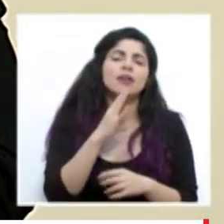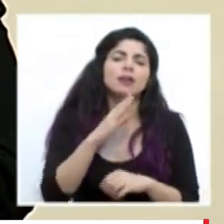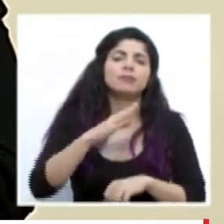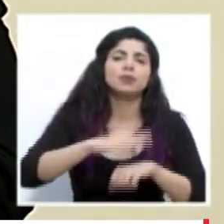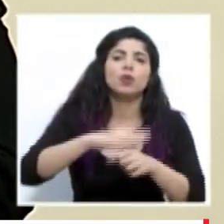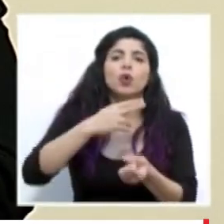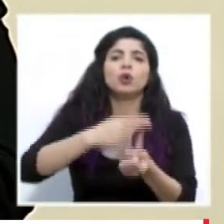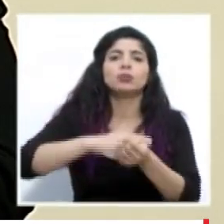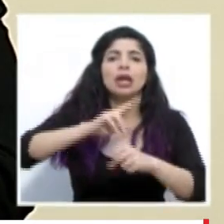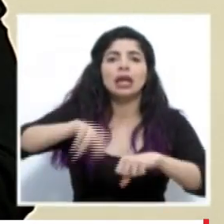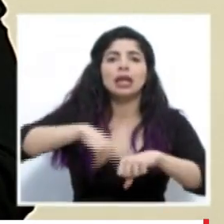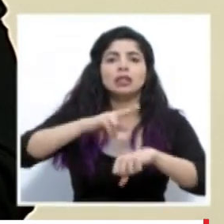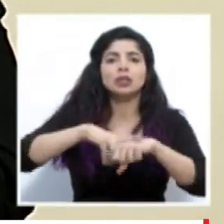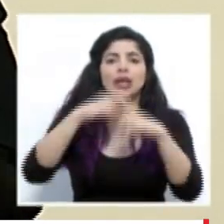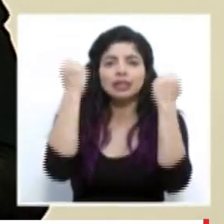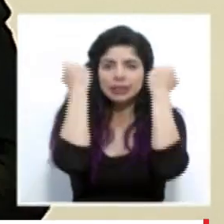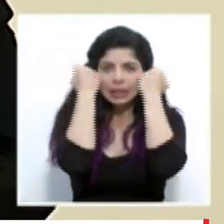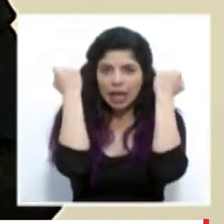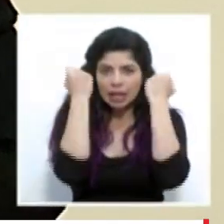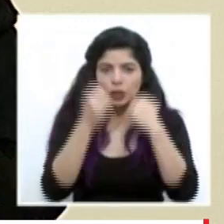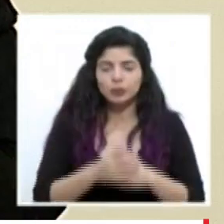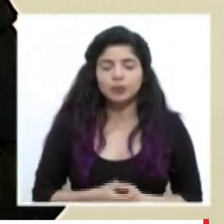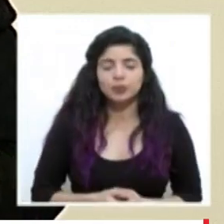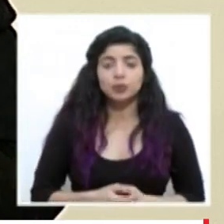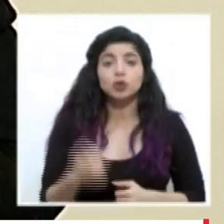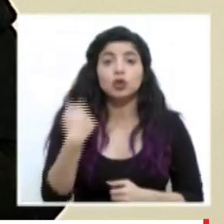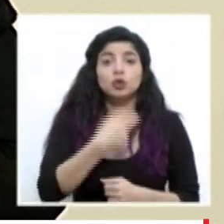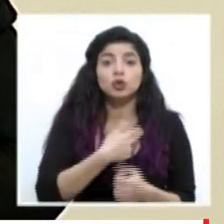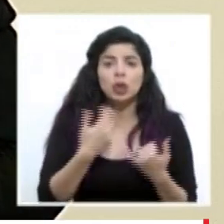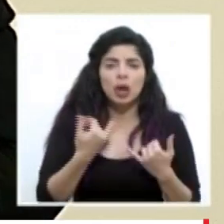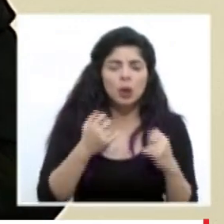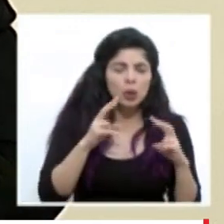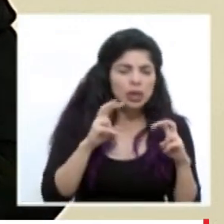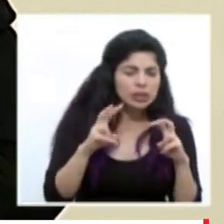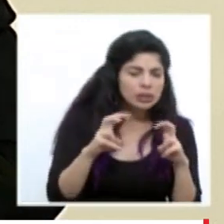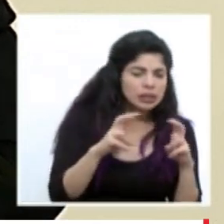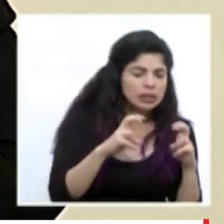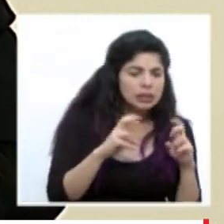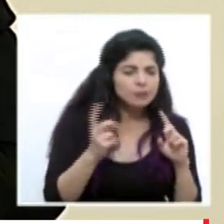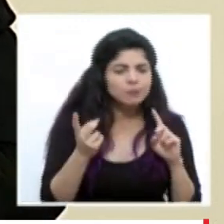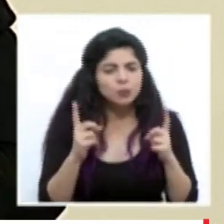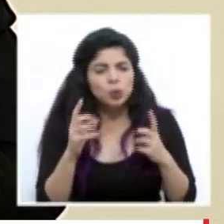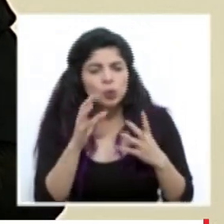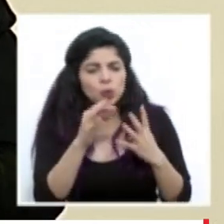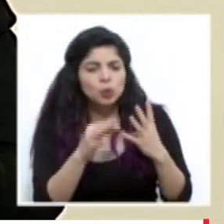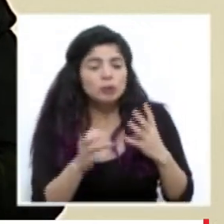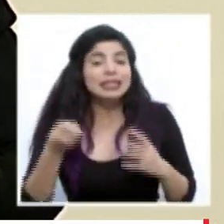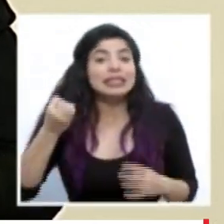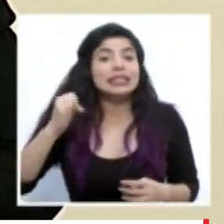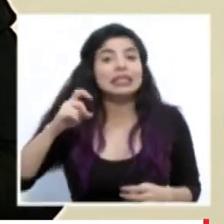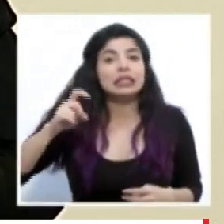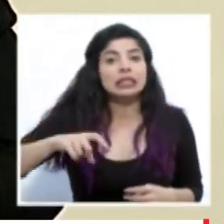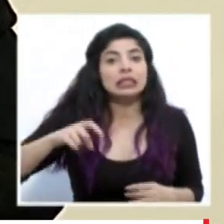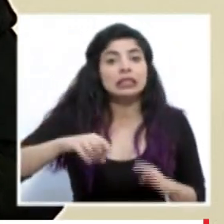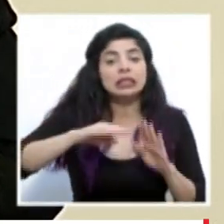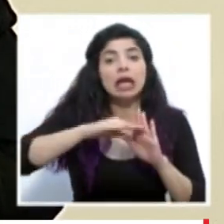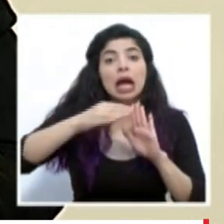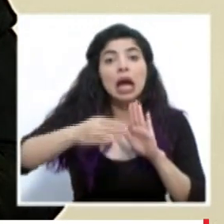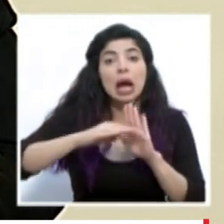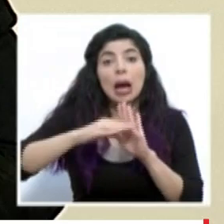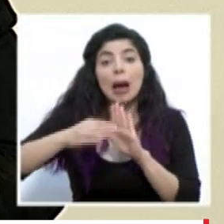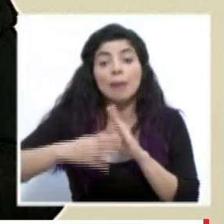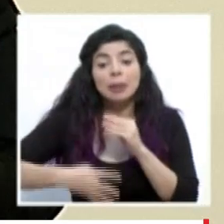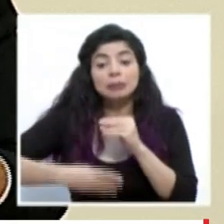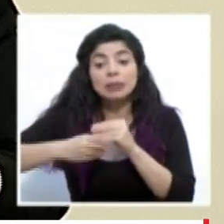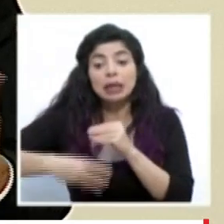sobre el Hospital Nacional Psiquiátrico. Nosotros estamos explorando opciones en caso de que se requieran más camas para